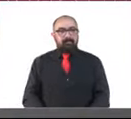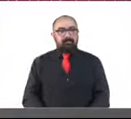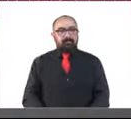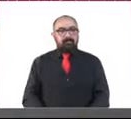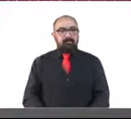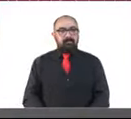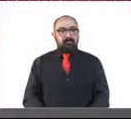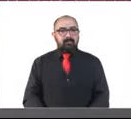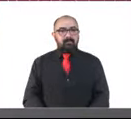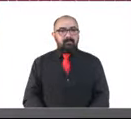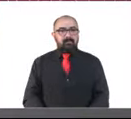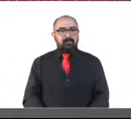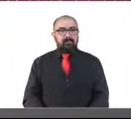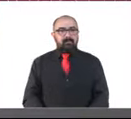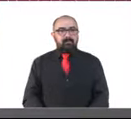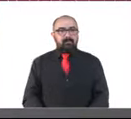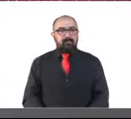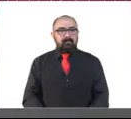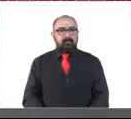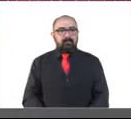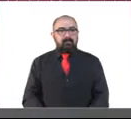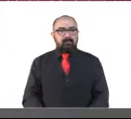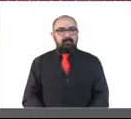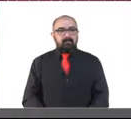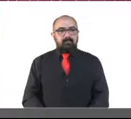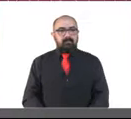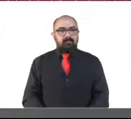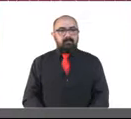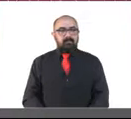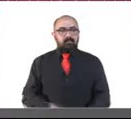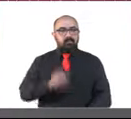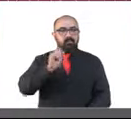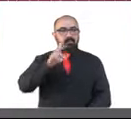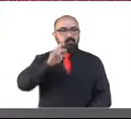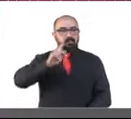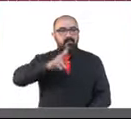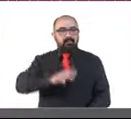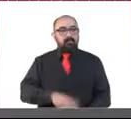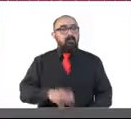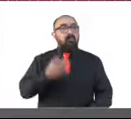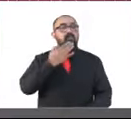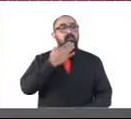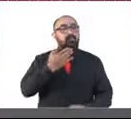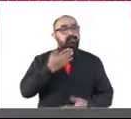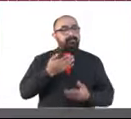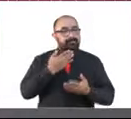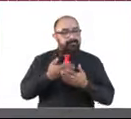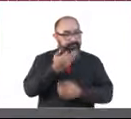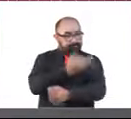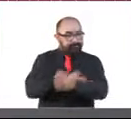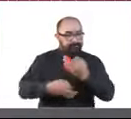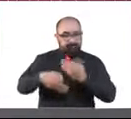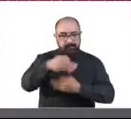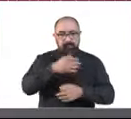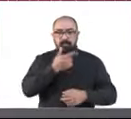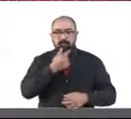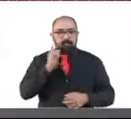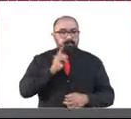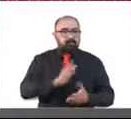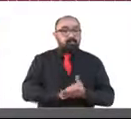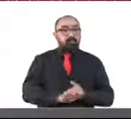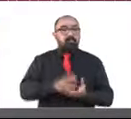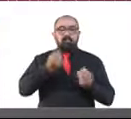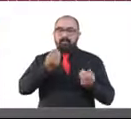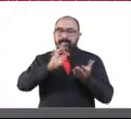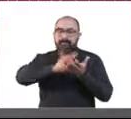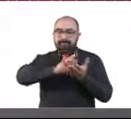Si quiere, jálelo usted así, más. Okay. Sí, muy buenas tardes a todas y todos. Agradezco